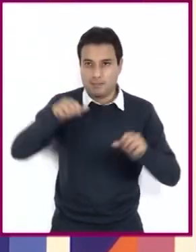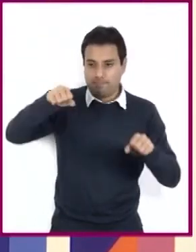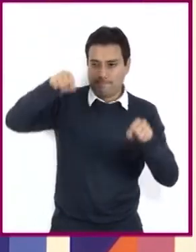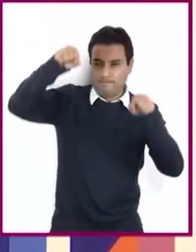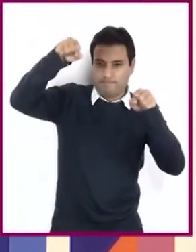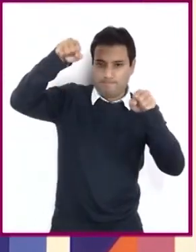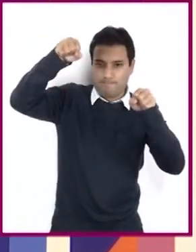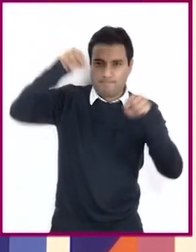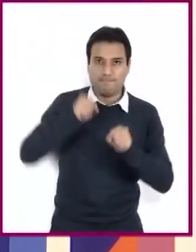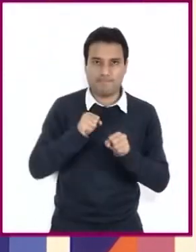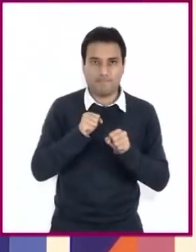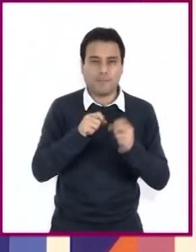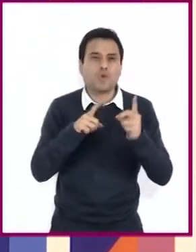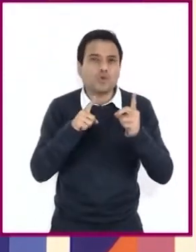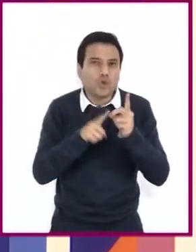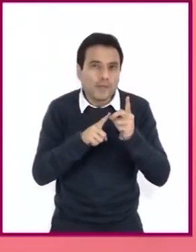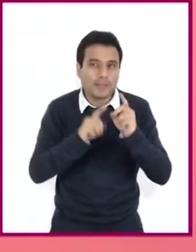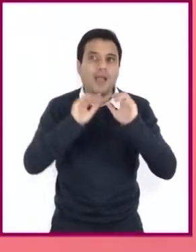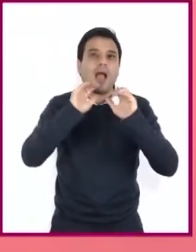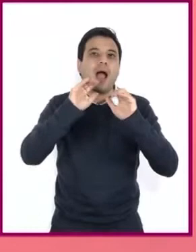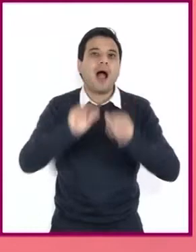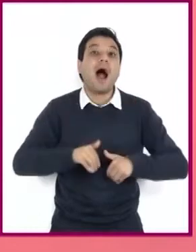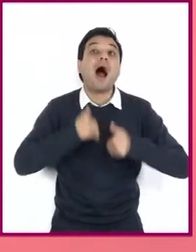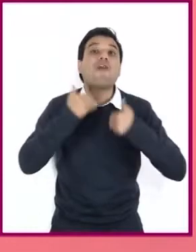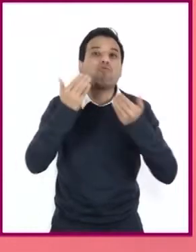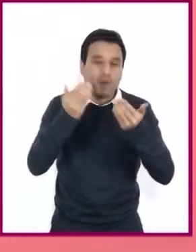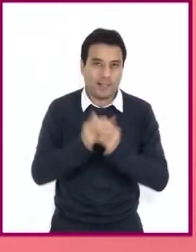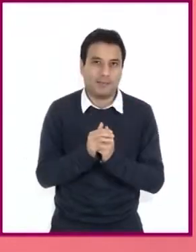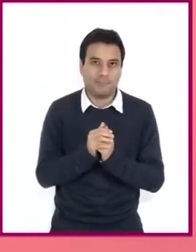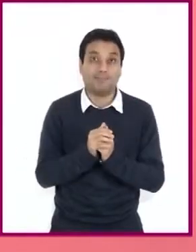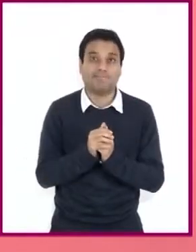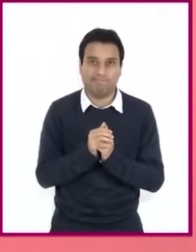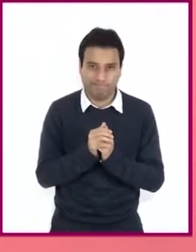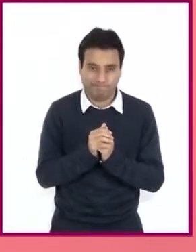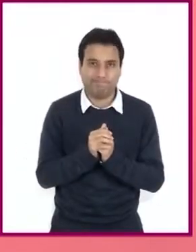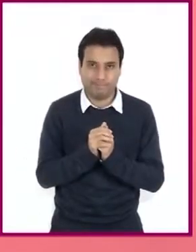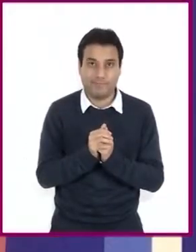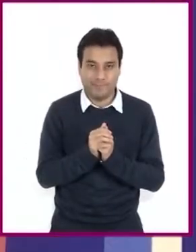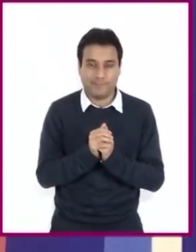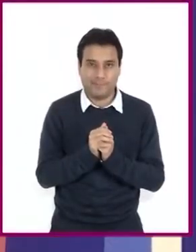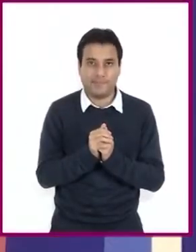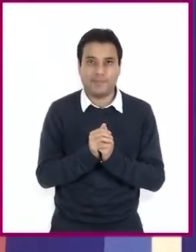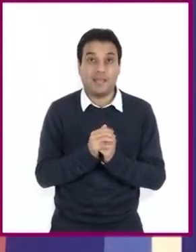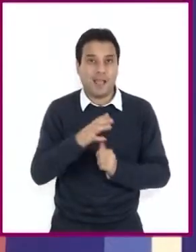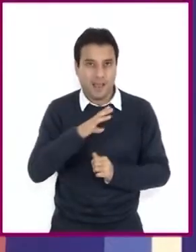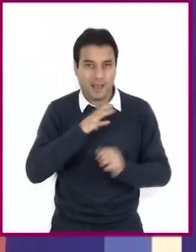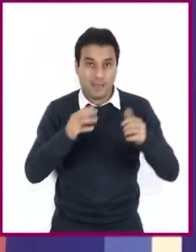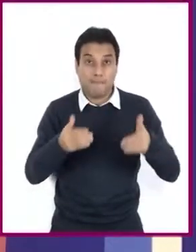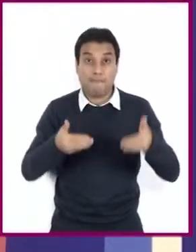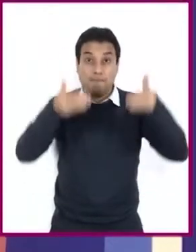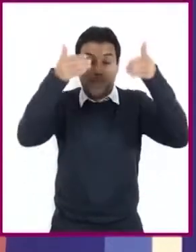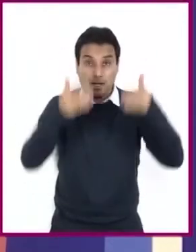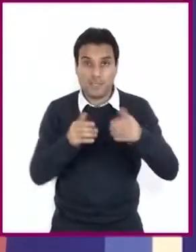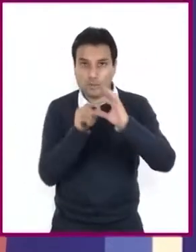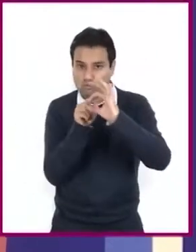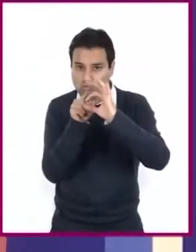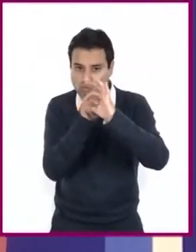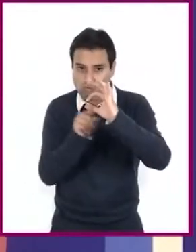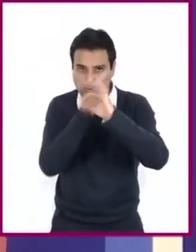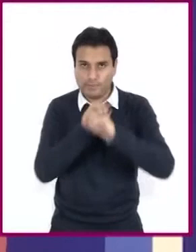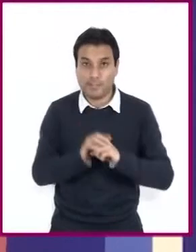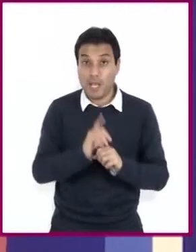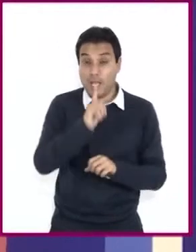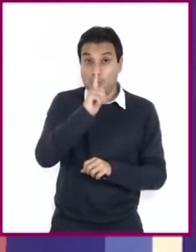alturas, afuera de un cuarto oscuro que tenía un agujero en una pared. Tapó alternadamente